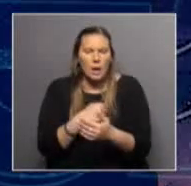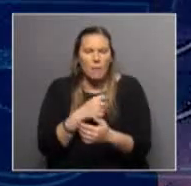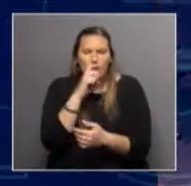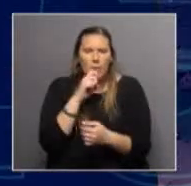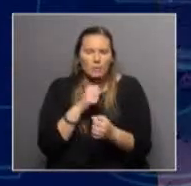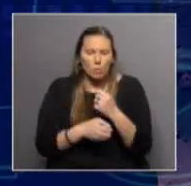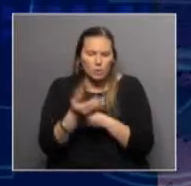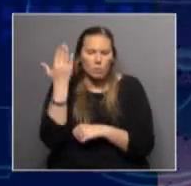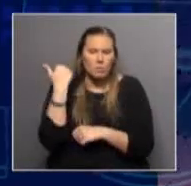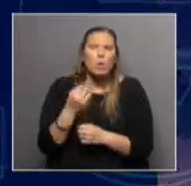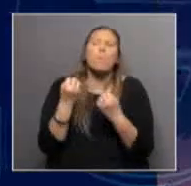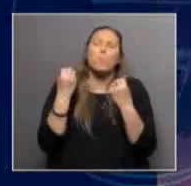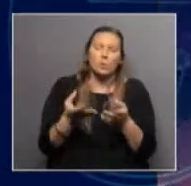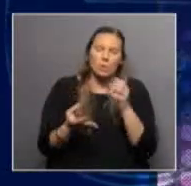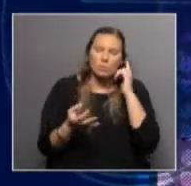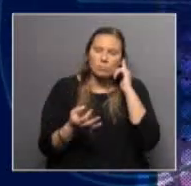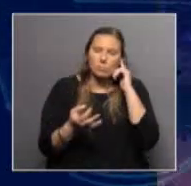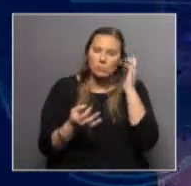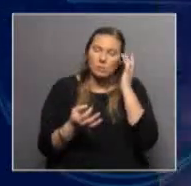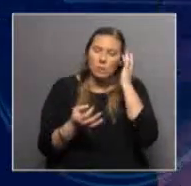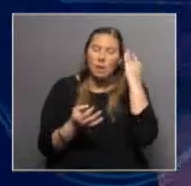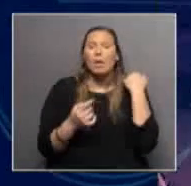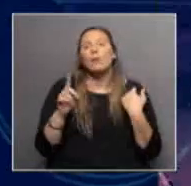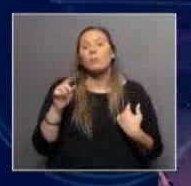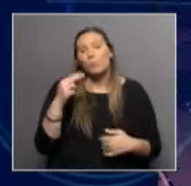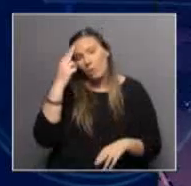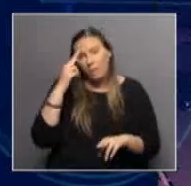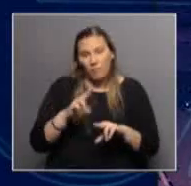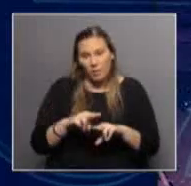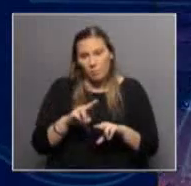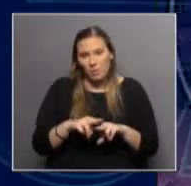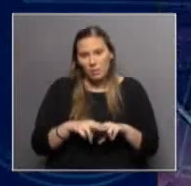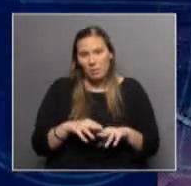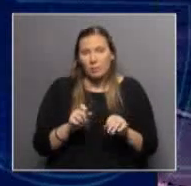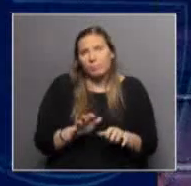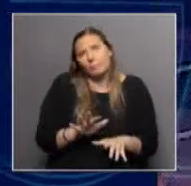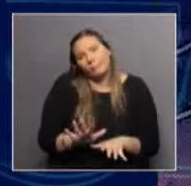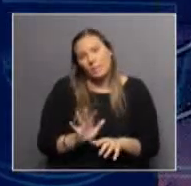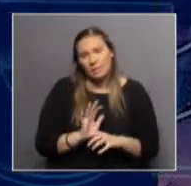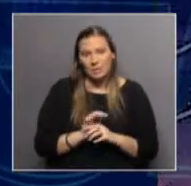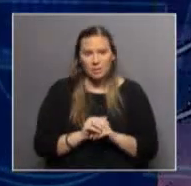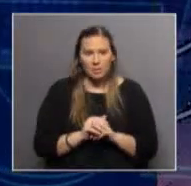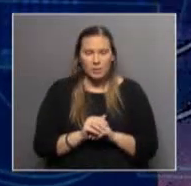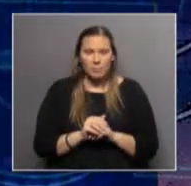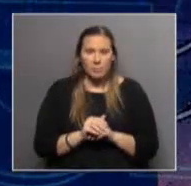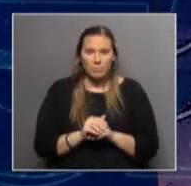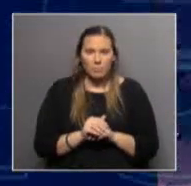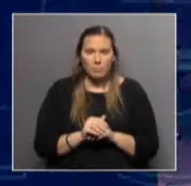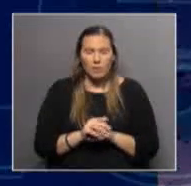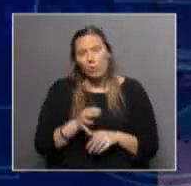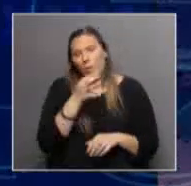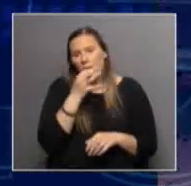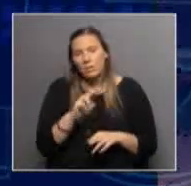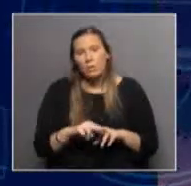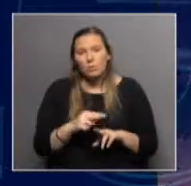Y todo empezó a consecuencia de una enfermedad, ¿no? Vamos a decirlo así, que lo voy a decir